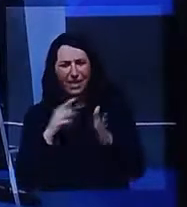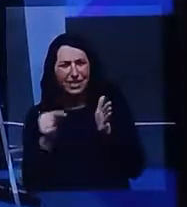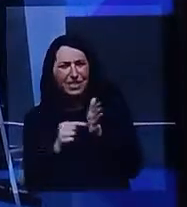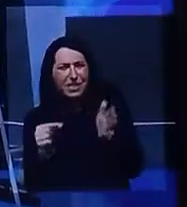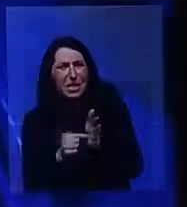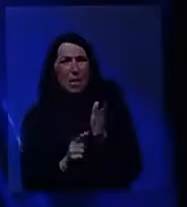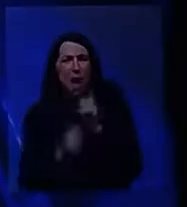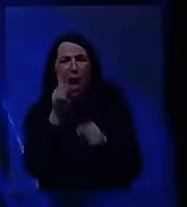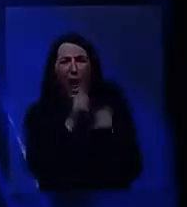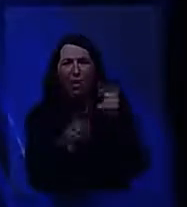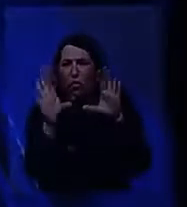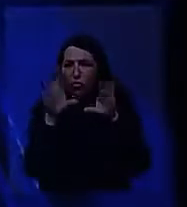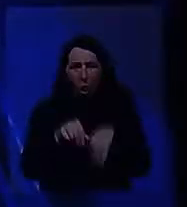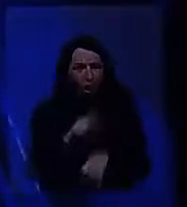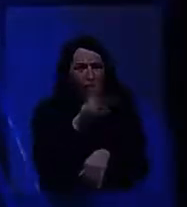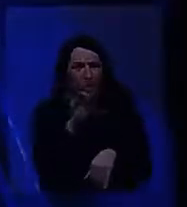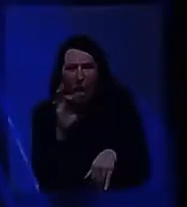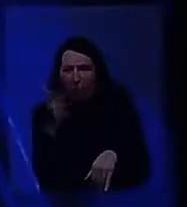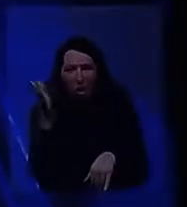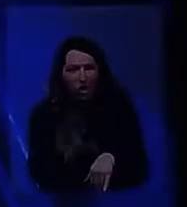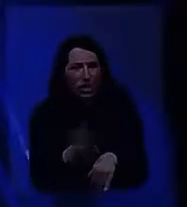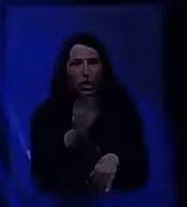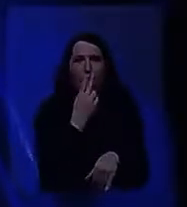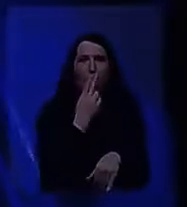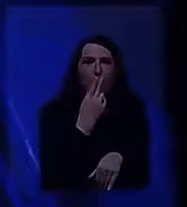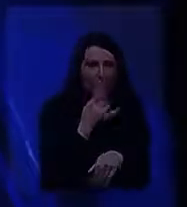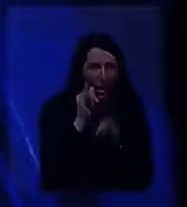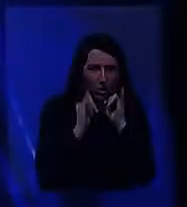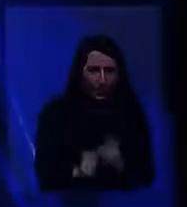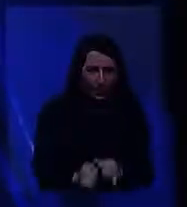vidrio? No, es ¿cómo? 100% vidrio. Lo que hacen es,